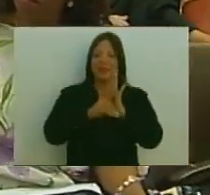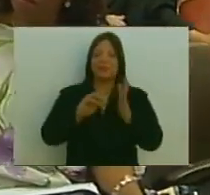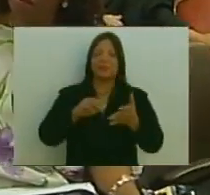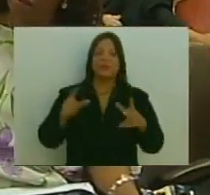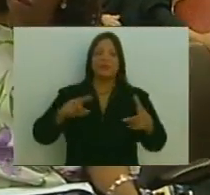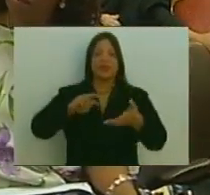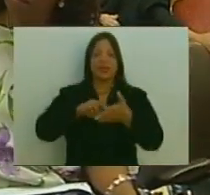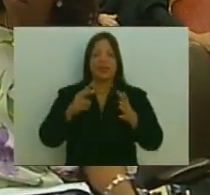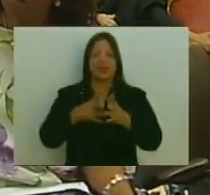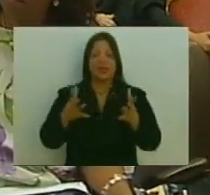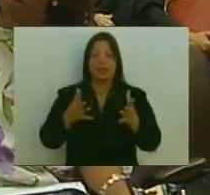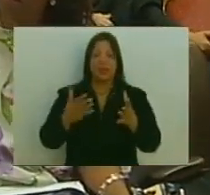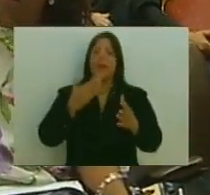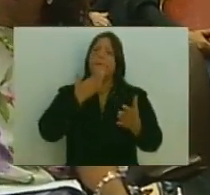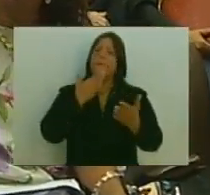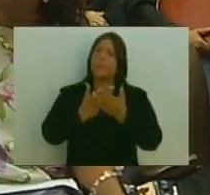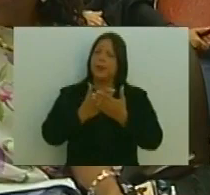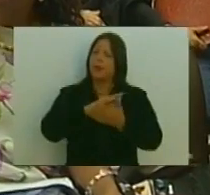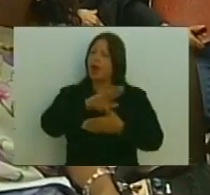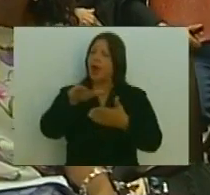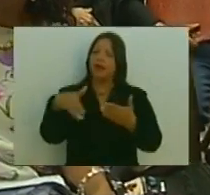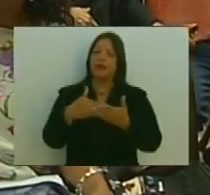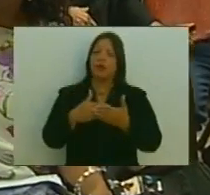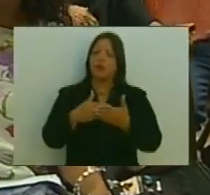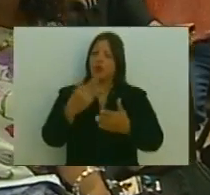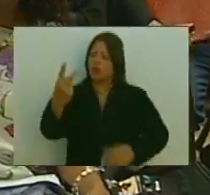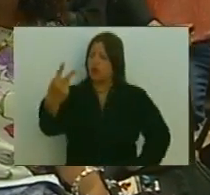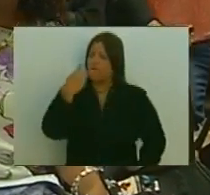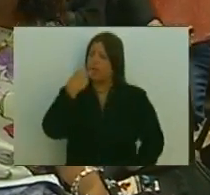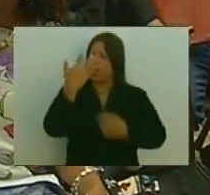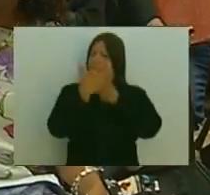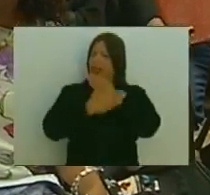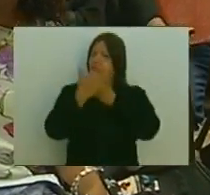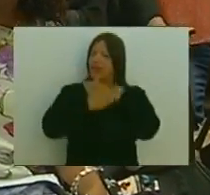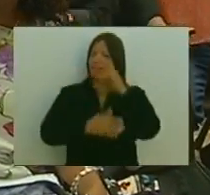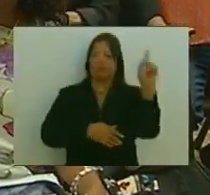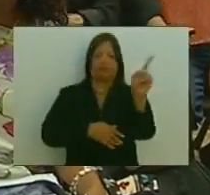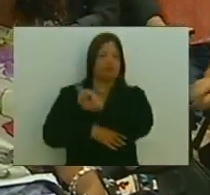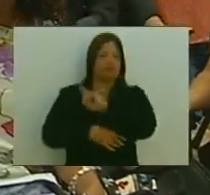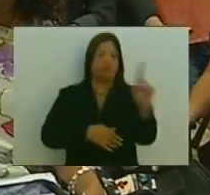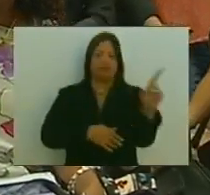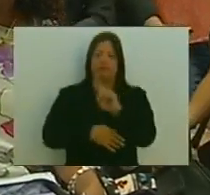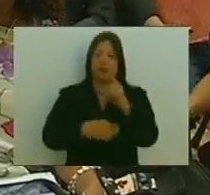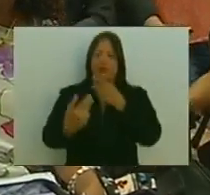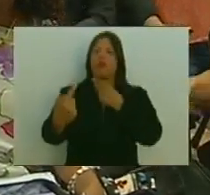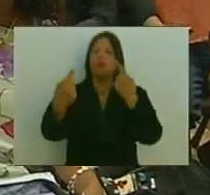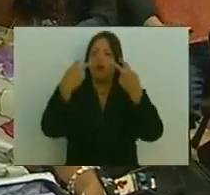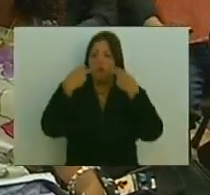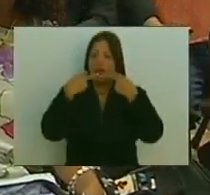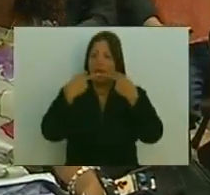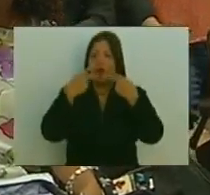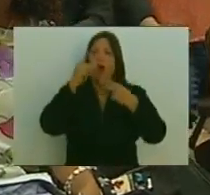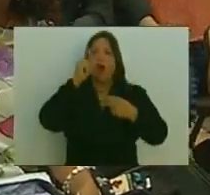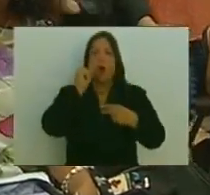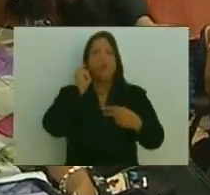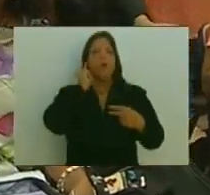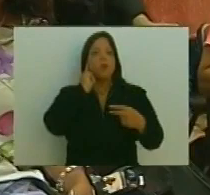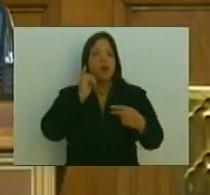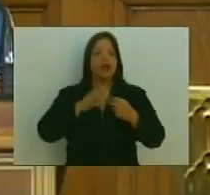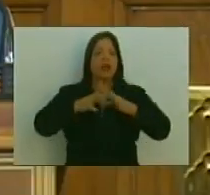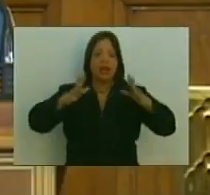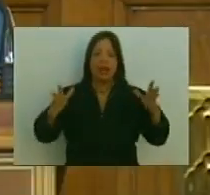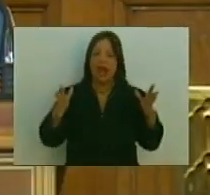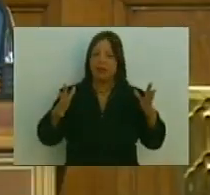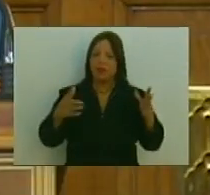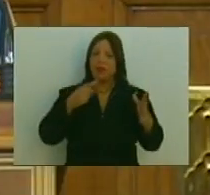sentido. Pero les pido a todos que no nos vean con lástima, que nos vean como unos ciudadanos y ciudadanas más de la República